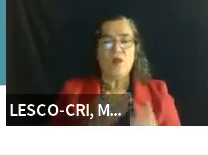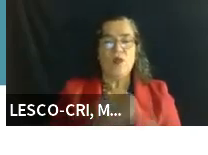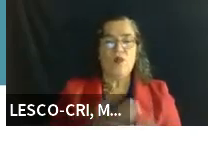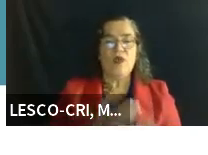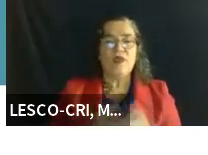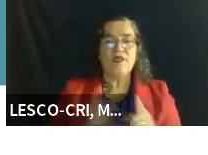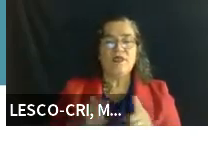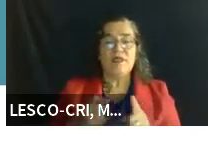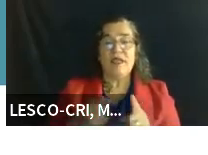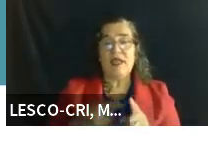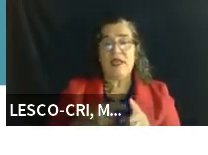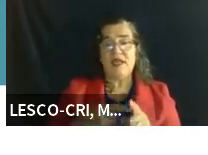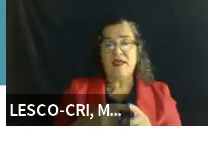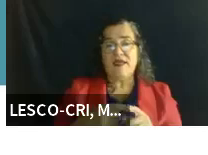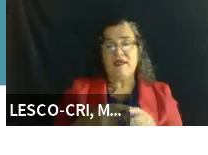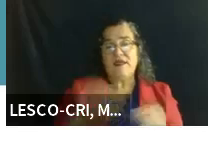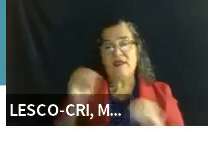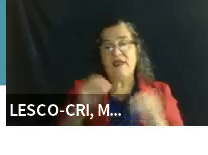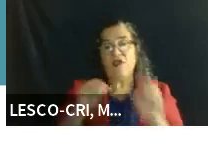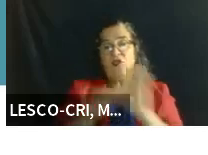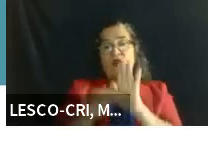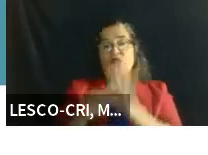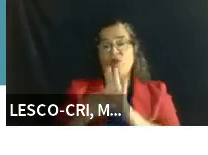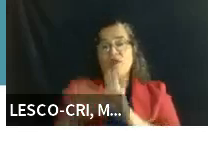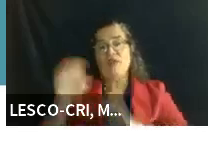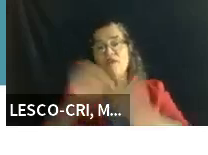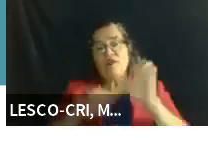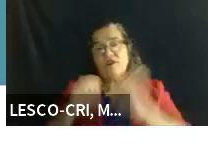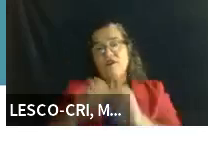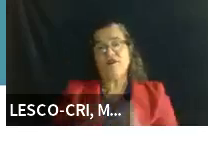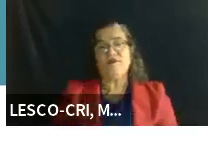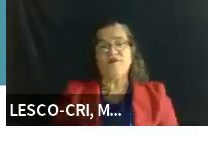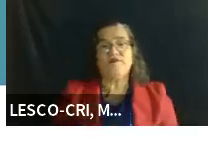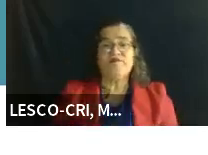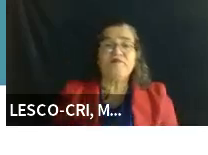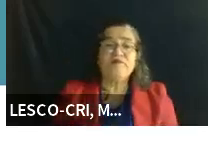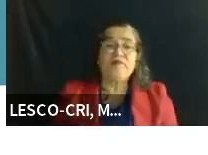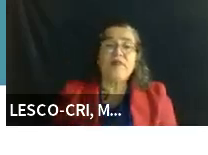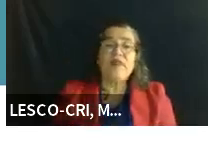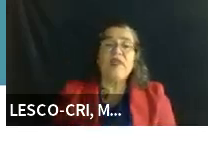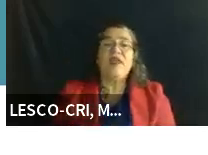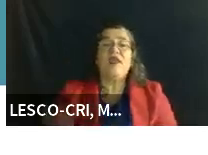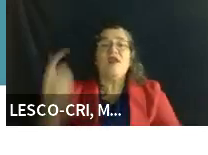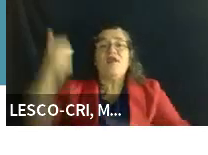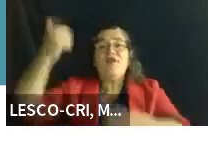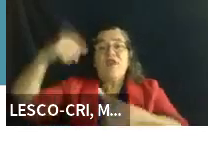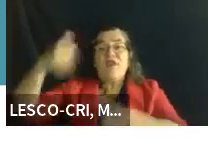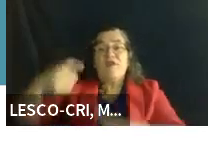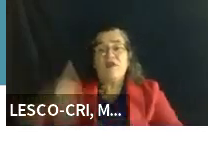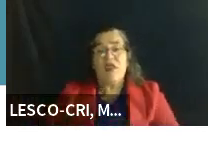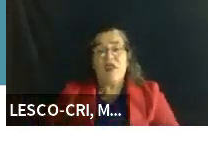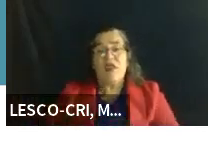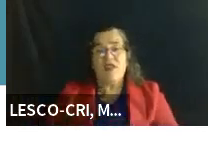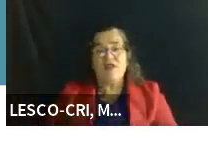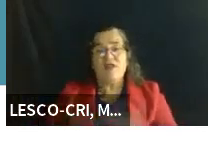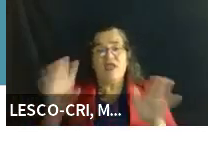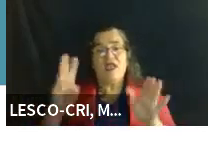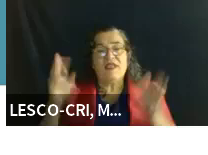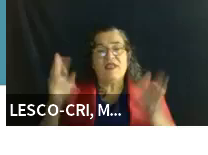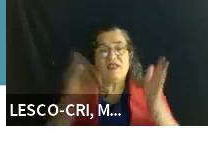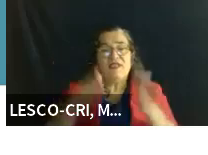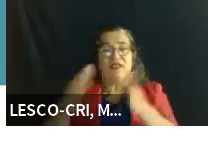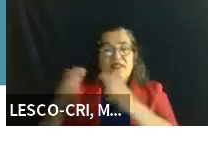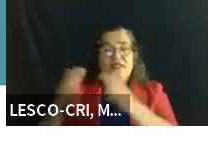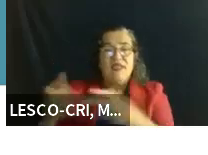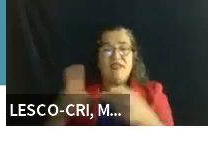donde uno de los módulos es evaluación de microcredenciales. Recapitulando, hemos visto las seis tendencias,